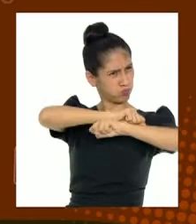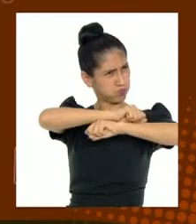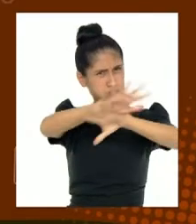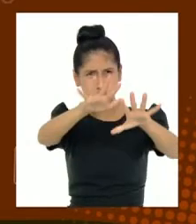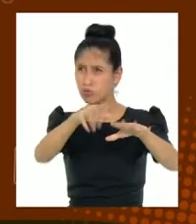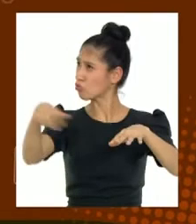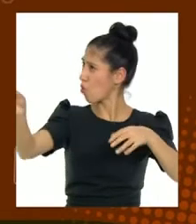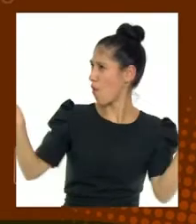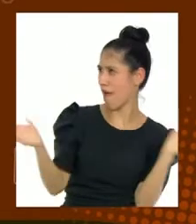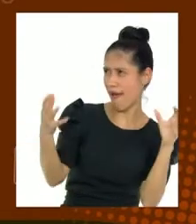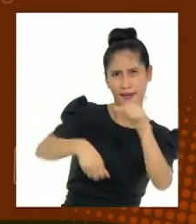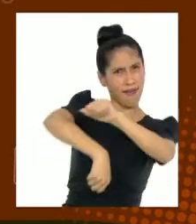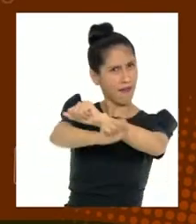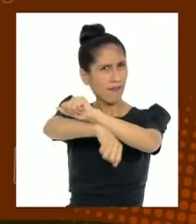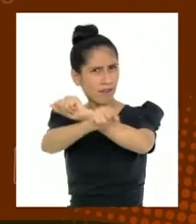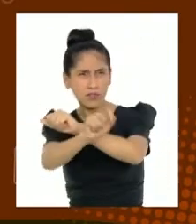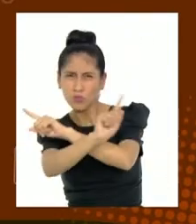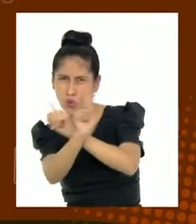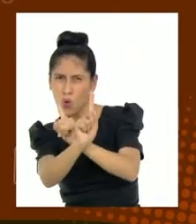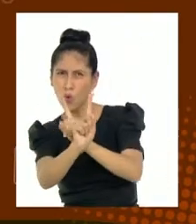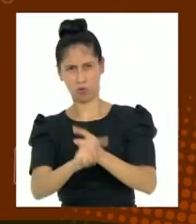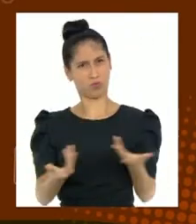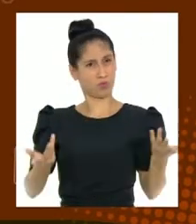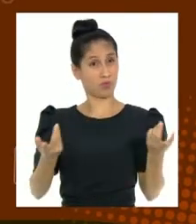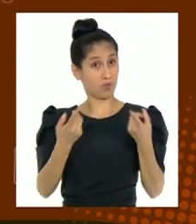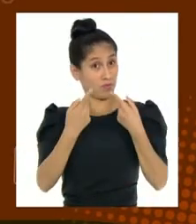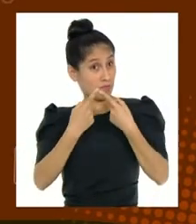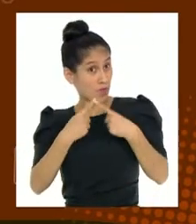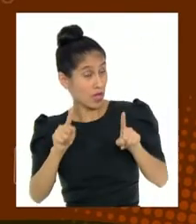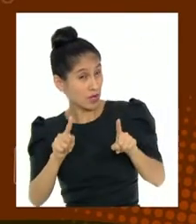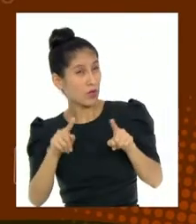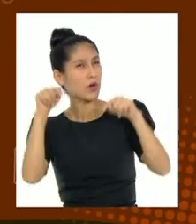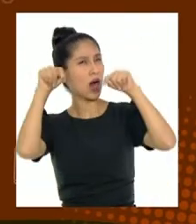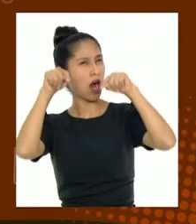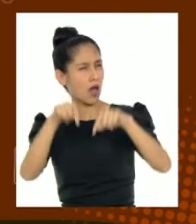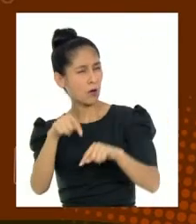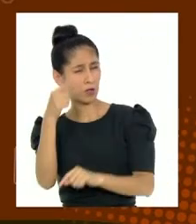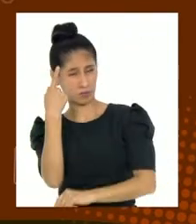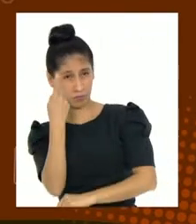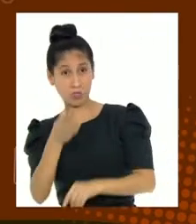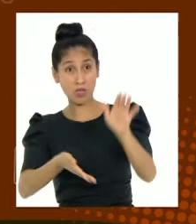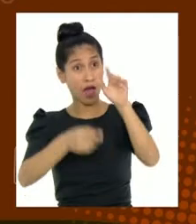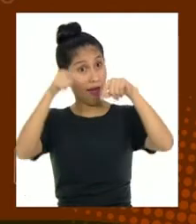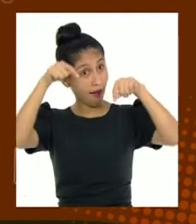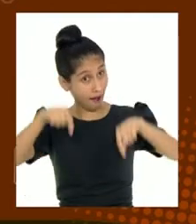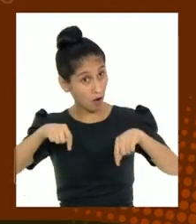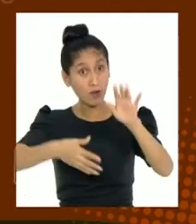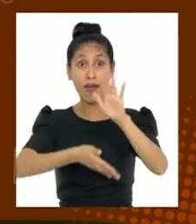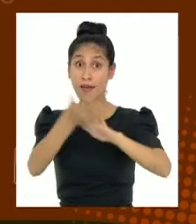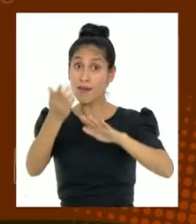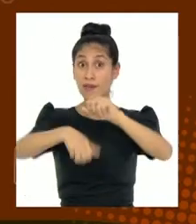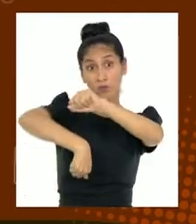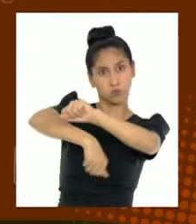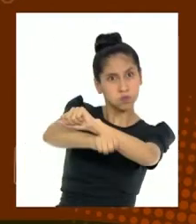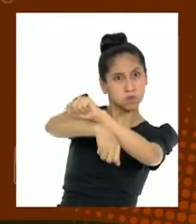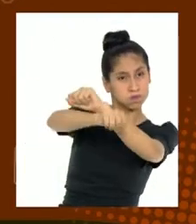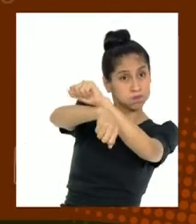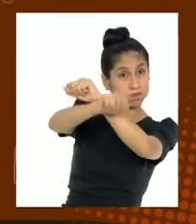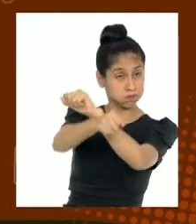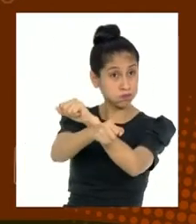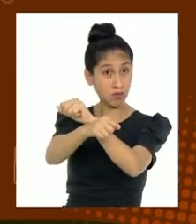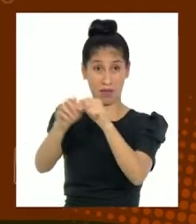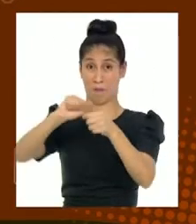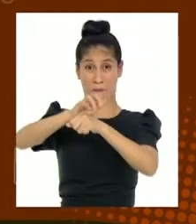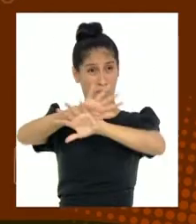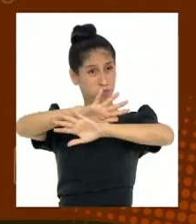sanitaria. Sin embargo, creo que más allá de si está bien o mal practicar fútbol en plena crisis